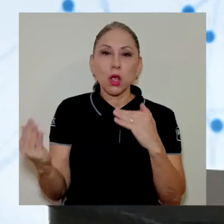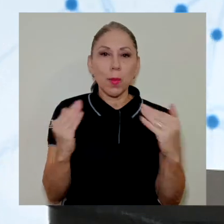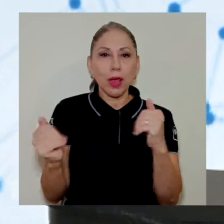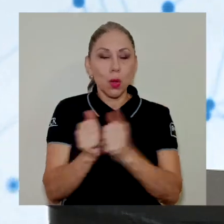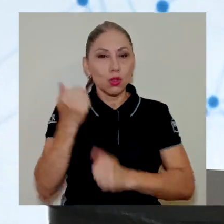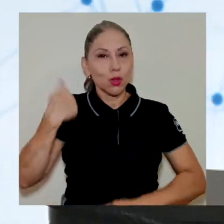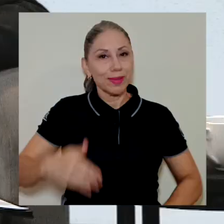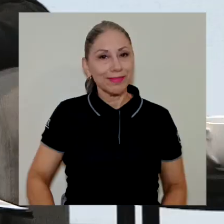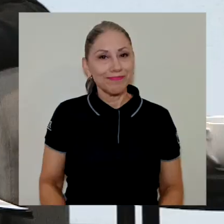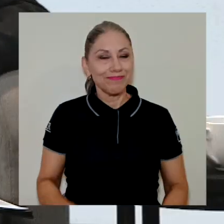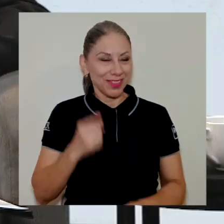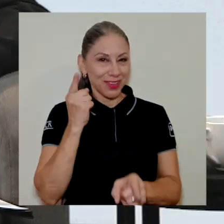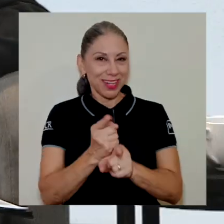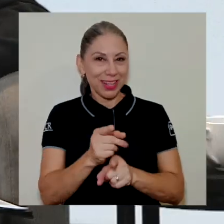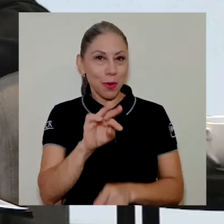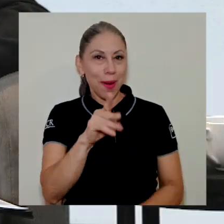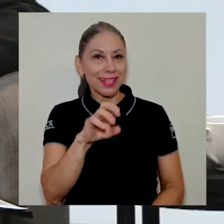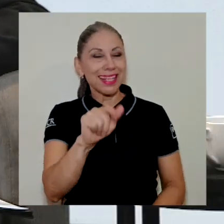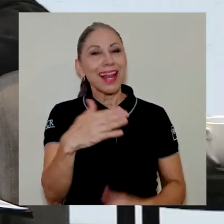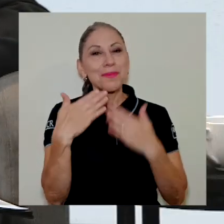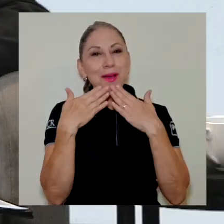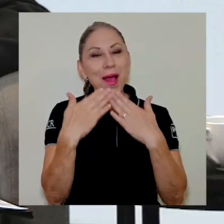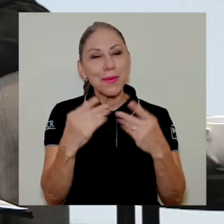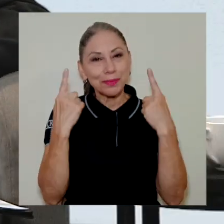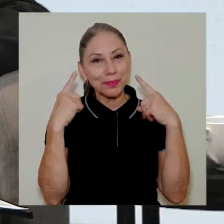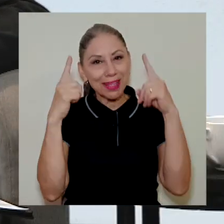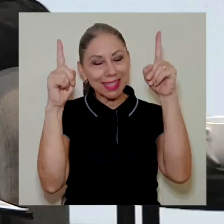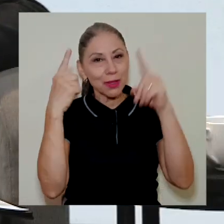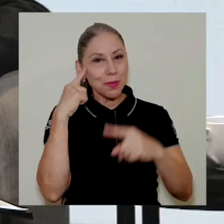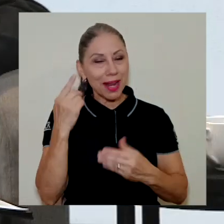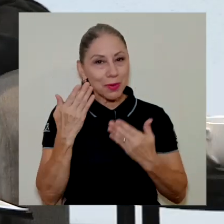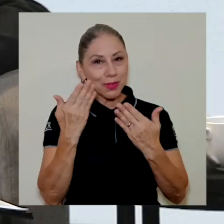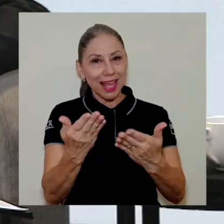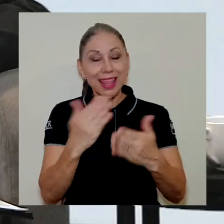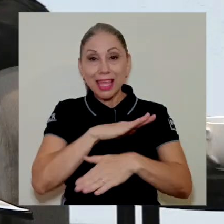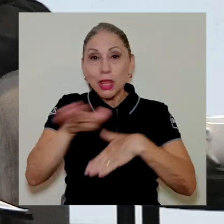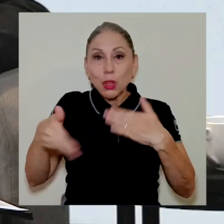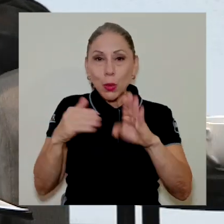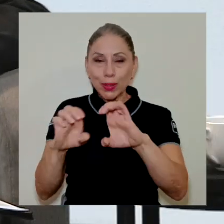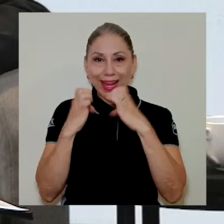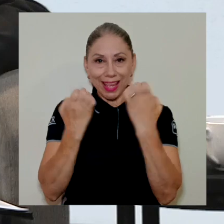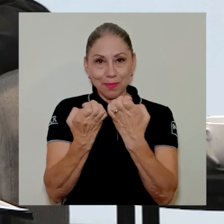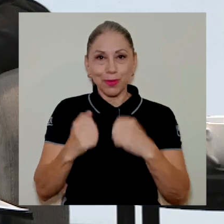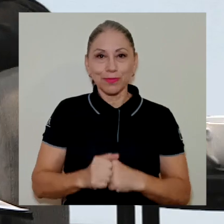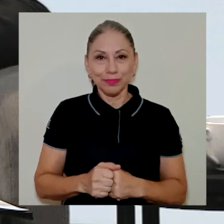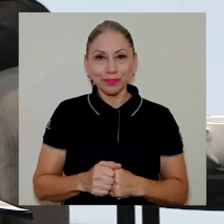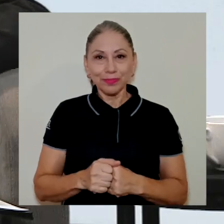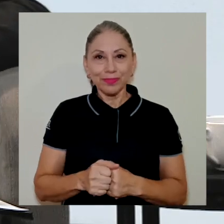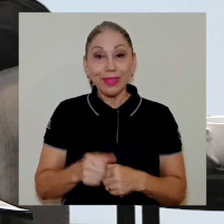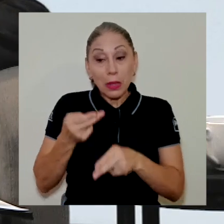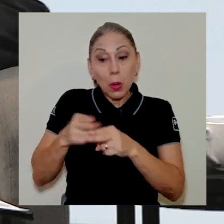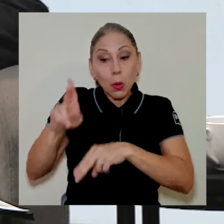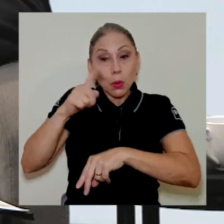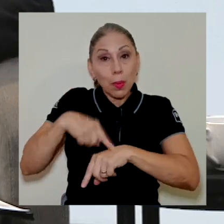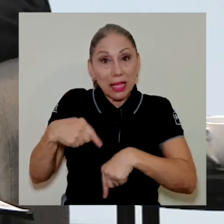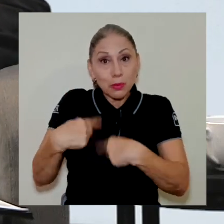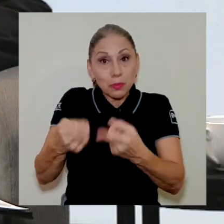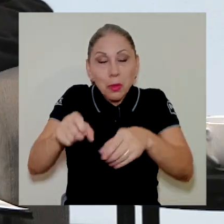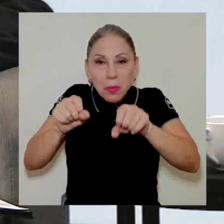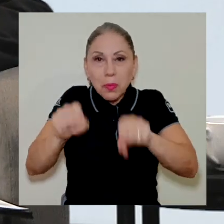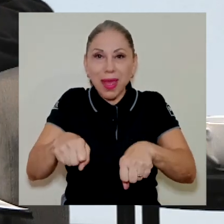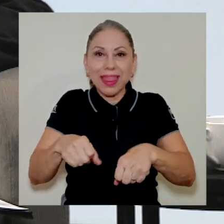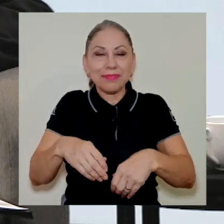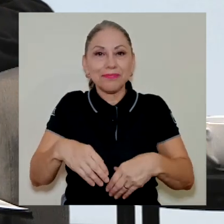Correcto. Marcela, muchísimas gracias, muchos éxitos para usted y todo su equipo, y que a muy corto plazo